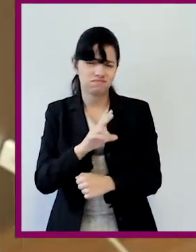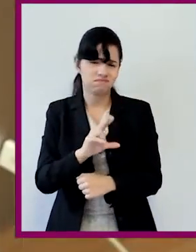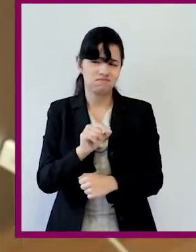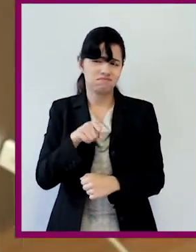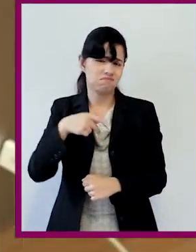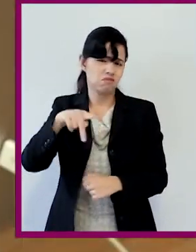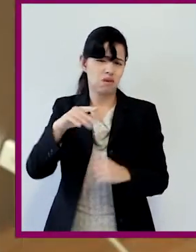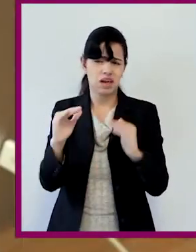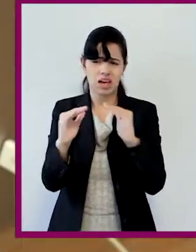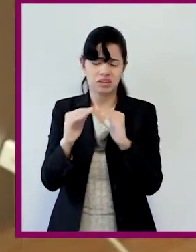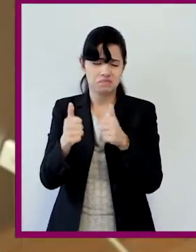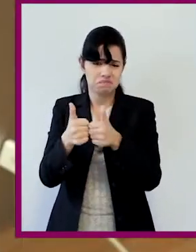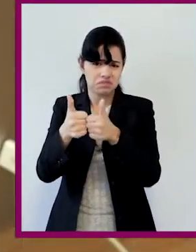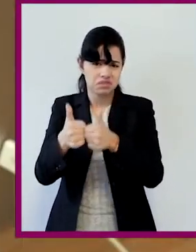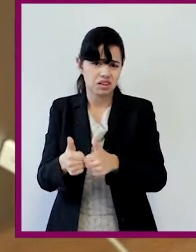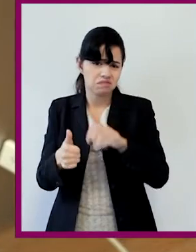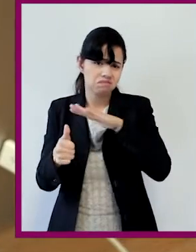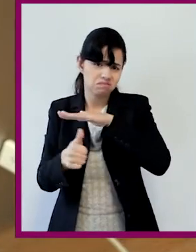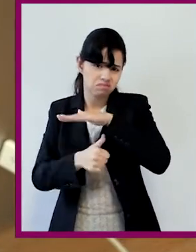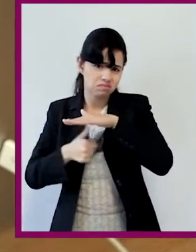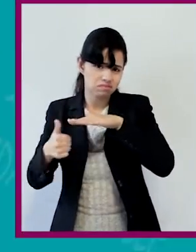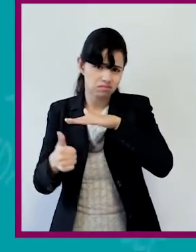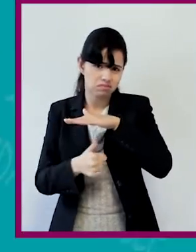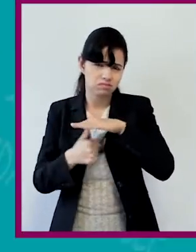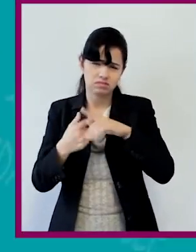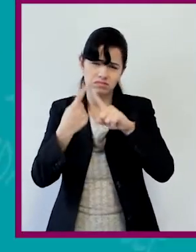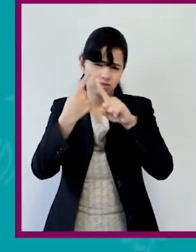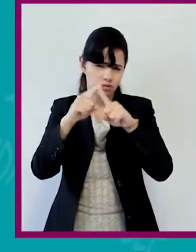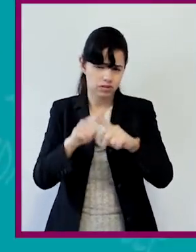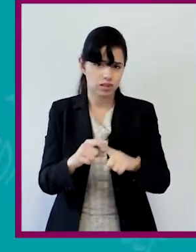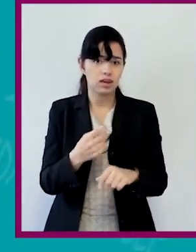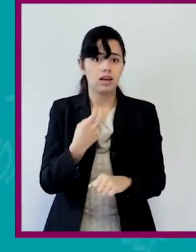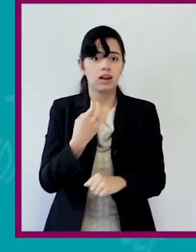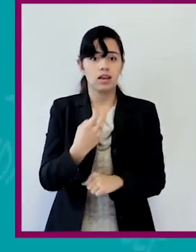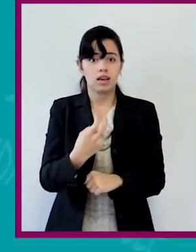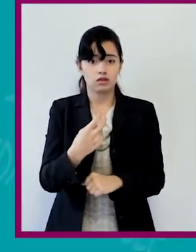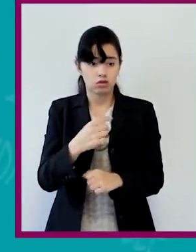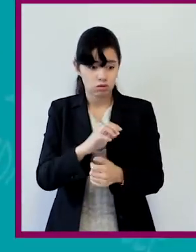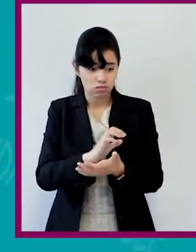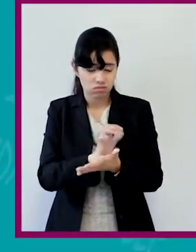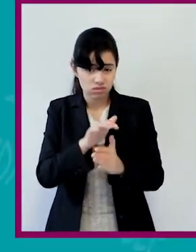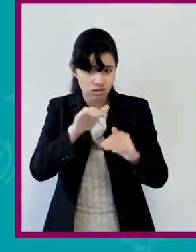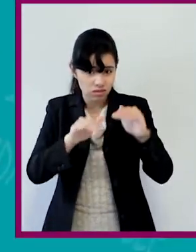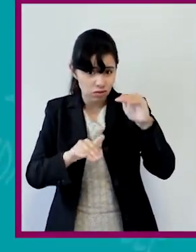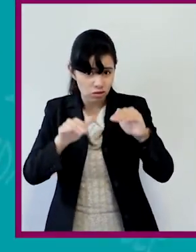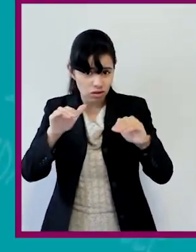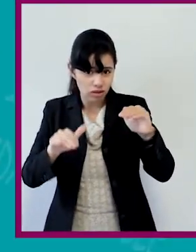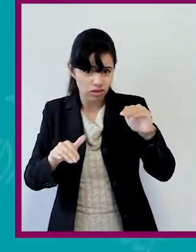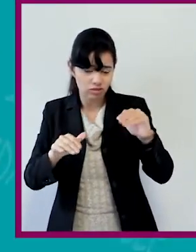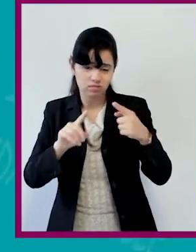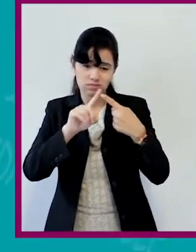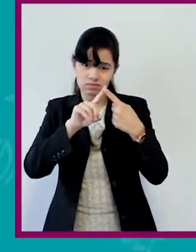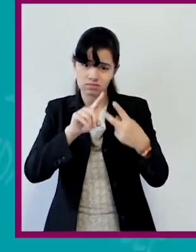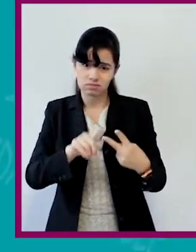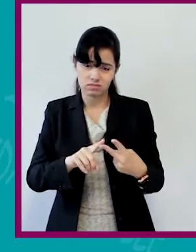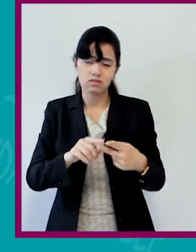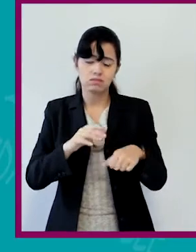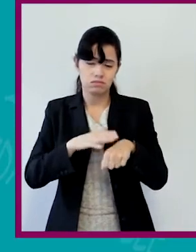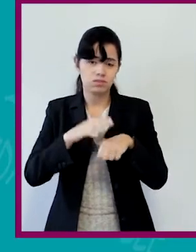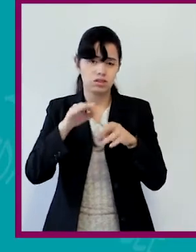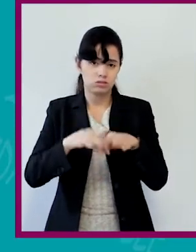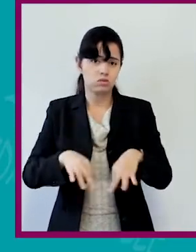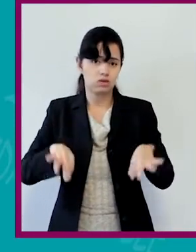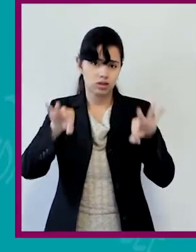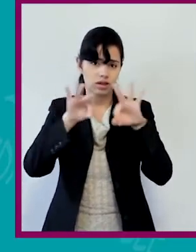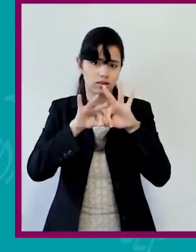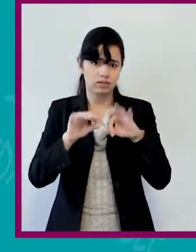estas desigualdades, en mi opinión, son las dos más importantes desigualdades que hay que